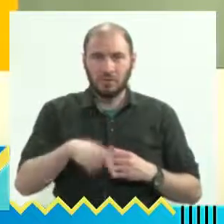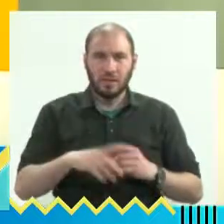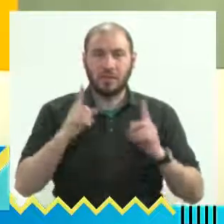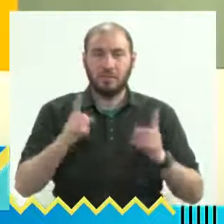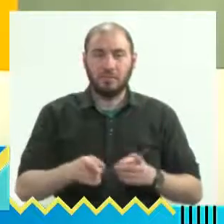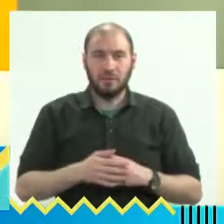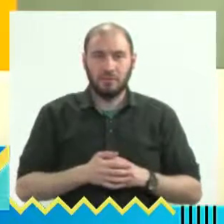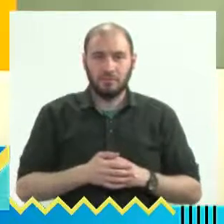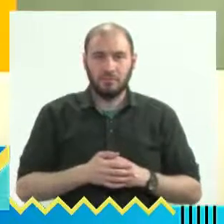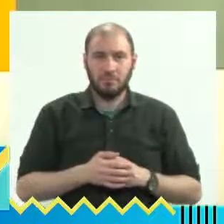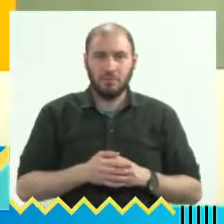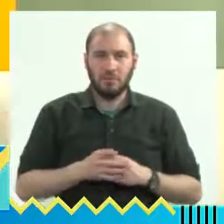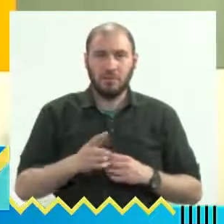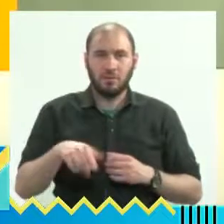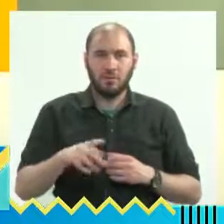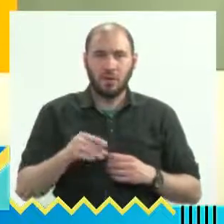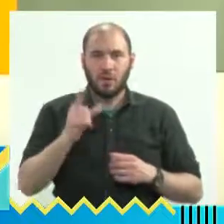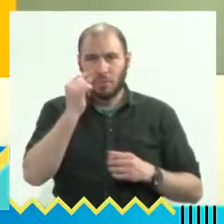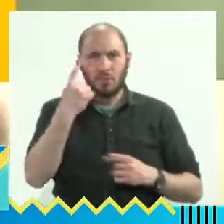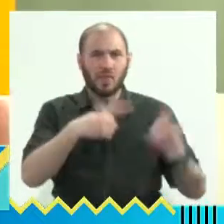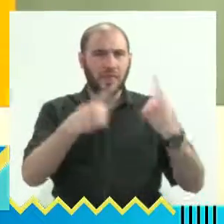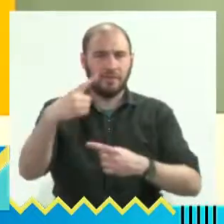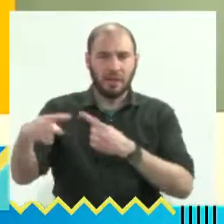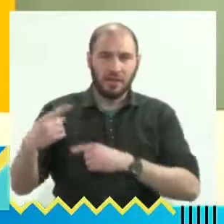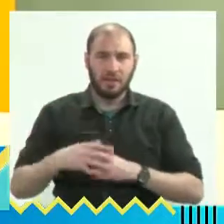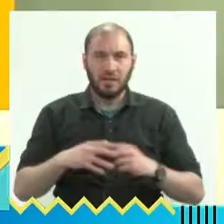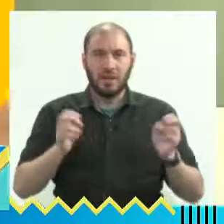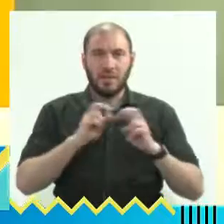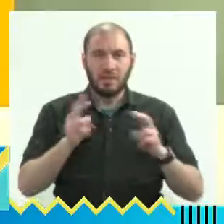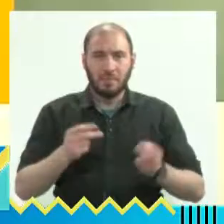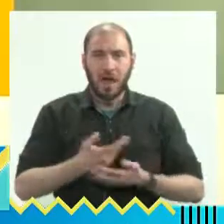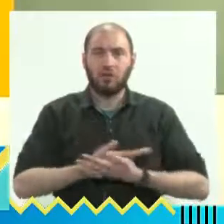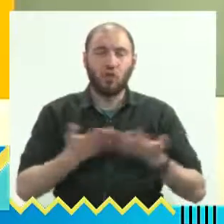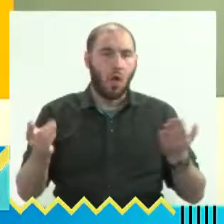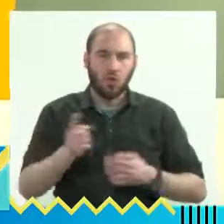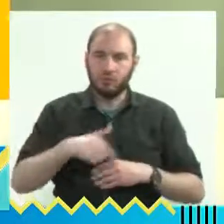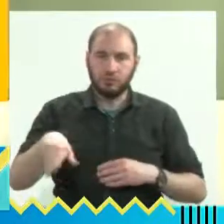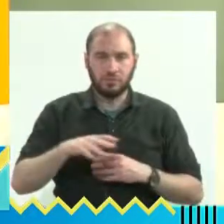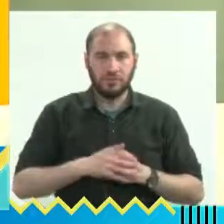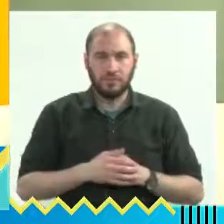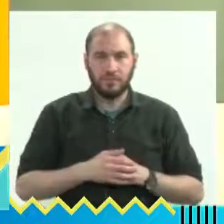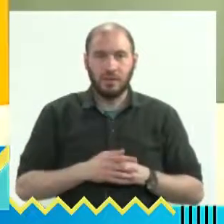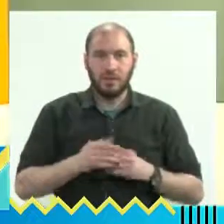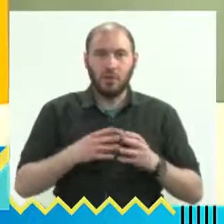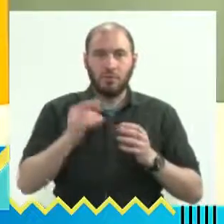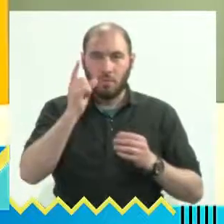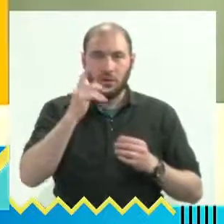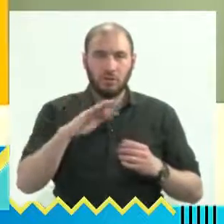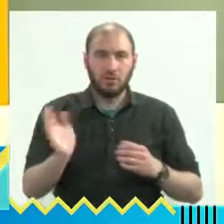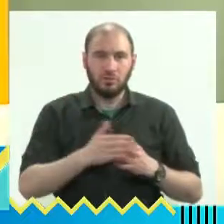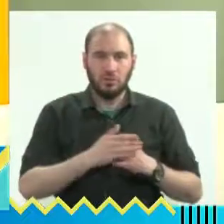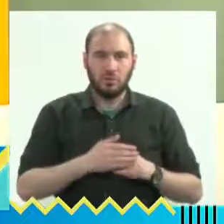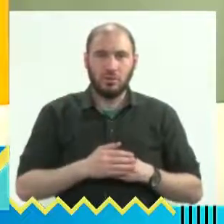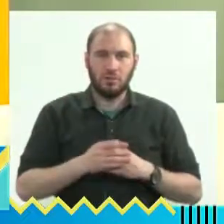Además de que todos eran de distintos partidos. O sea, era un tema que nos atravesaba a todos. Que todos los partidos políticos habíamos